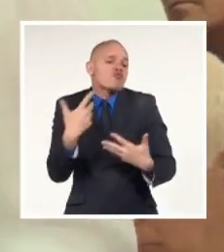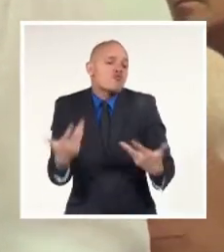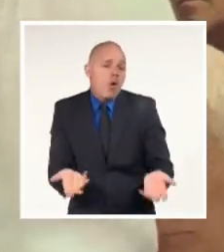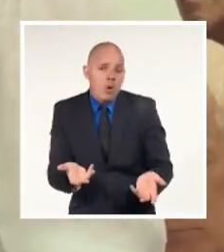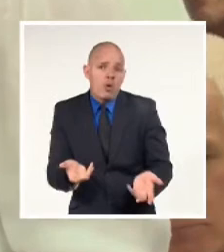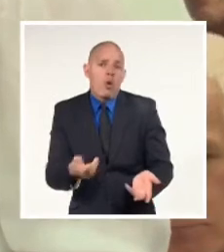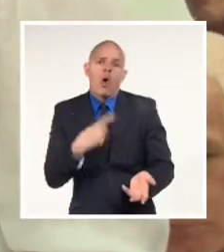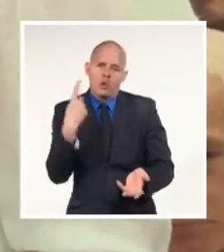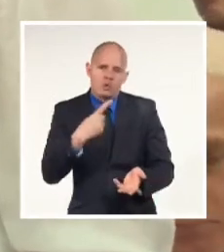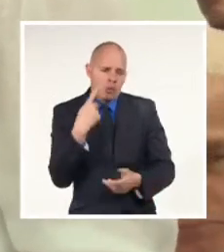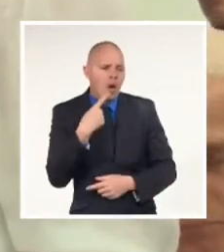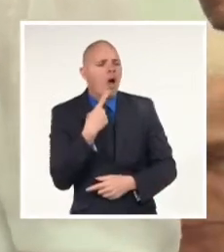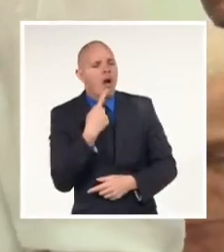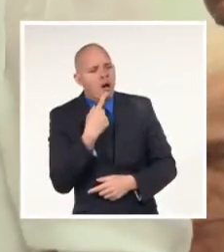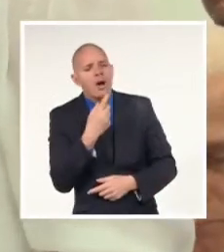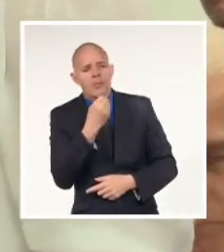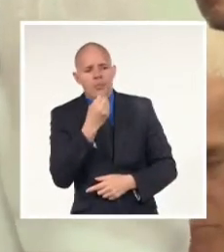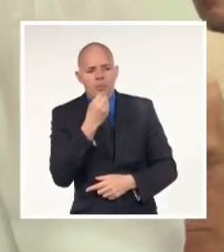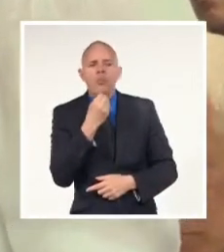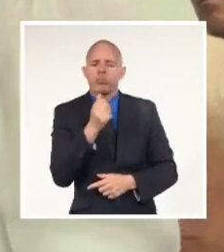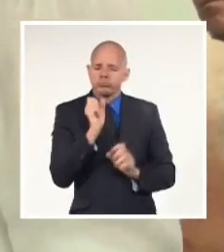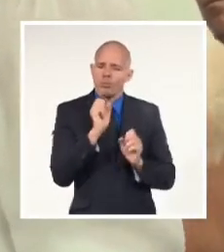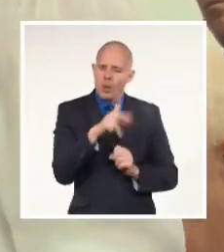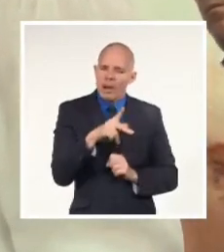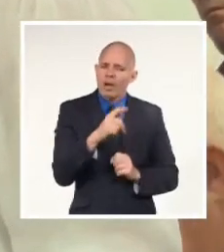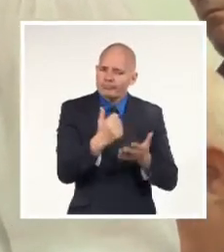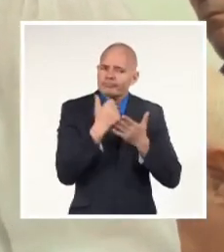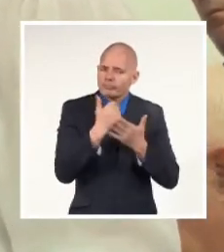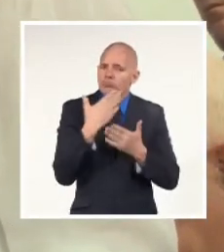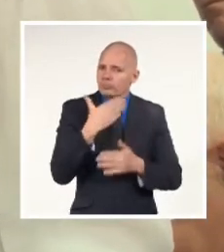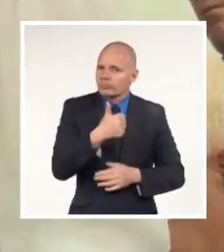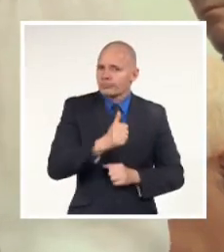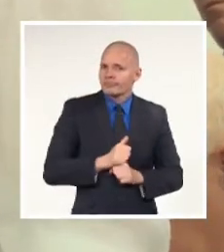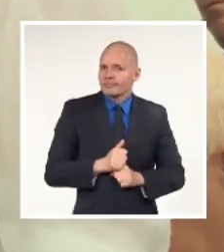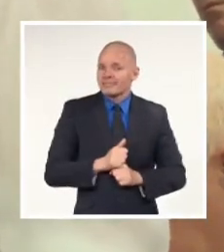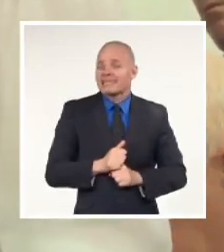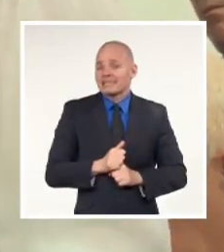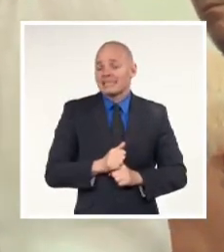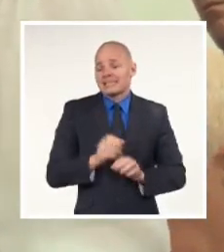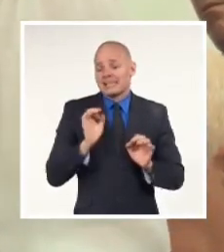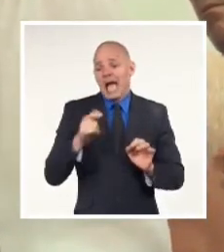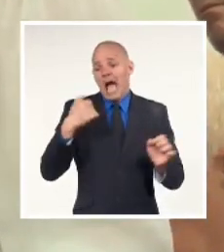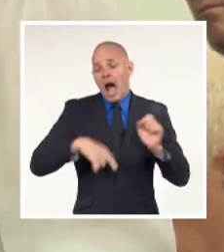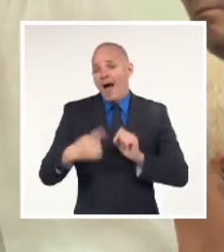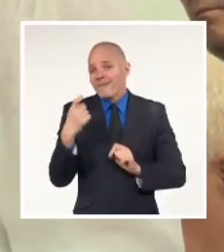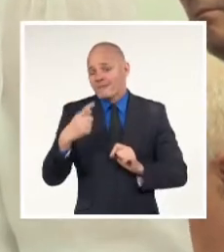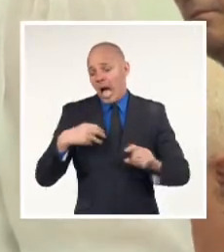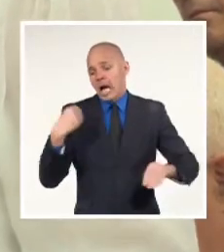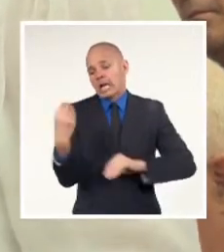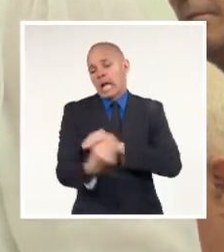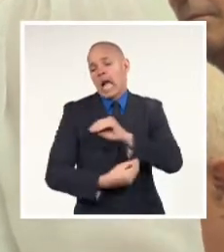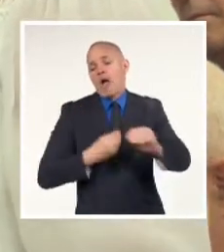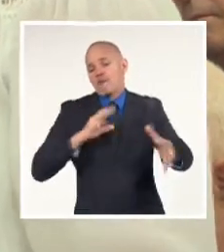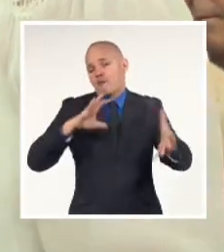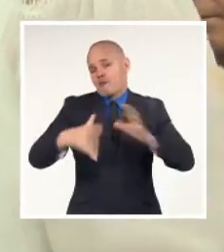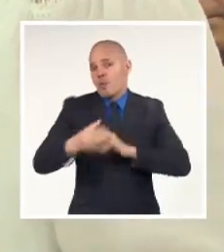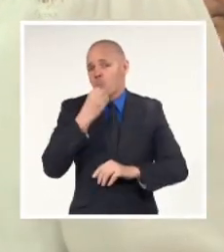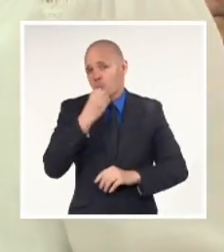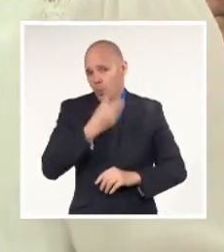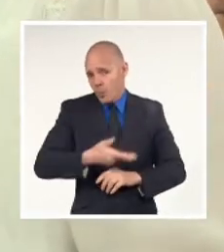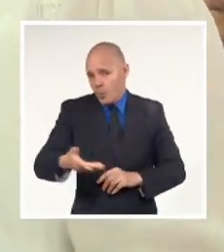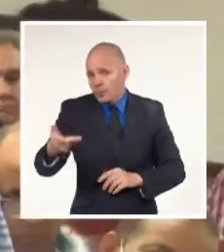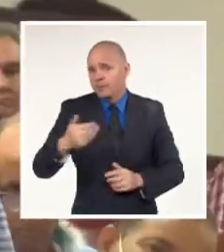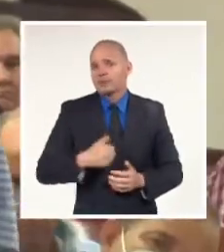sociedad, convocarlos a aportar. Y en ese sentido estamos llamados a transformarnos desde todos los procesos de la